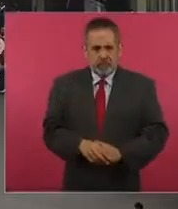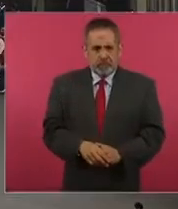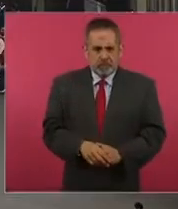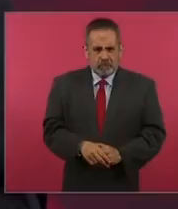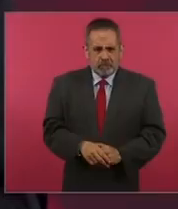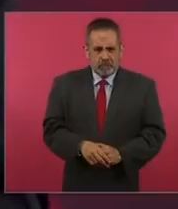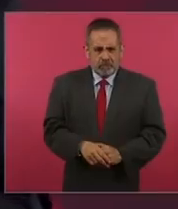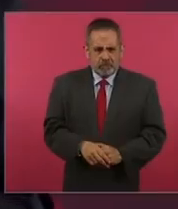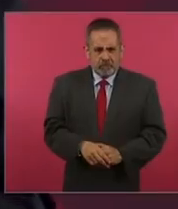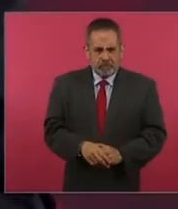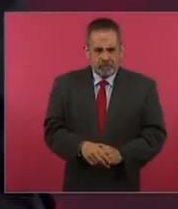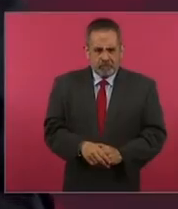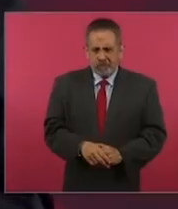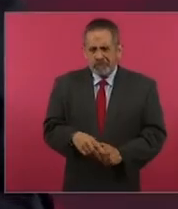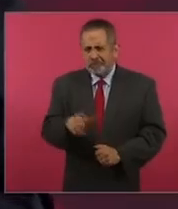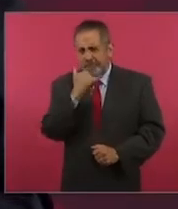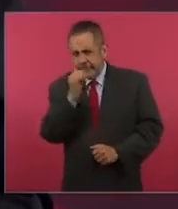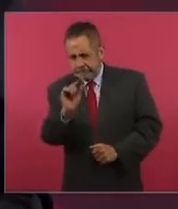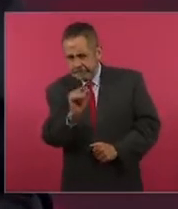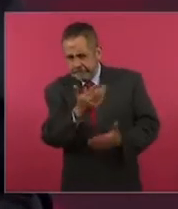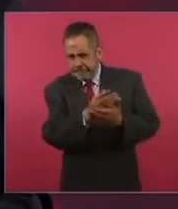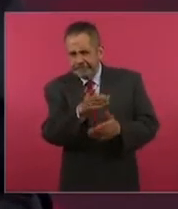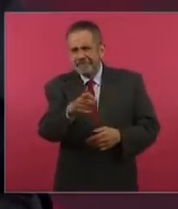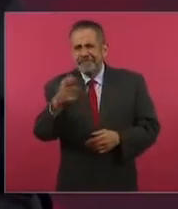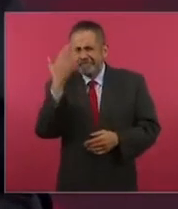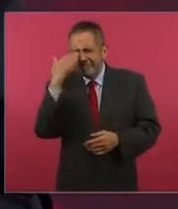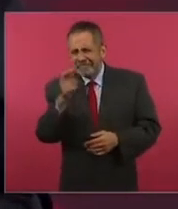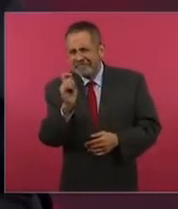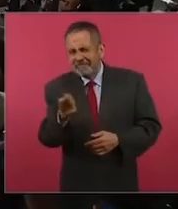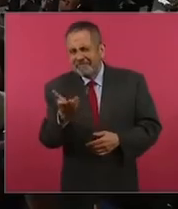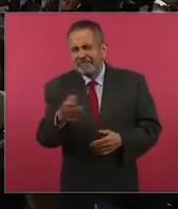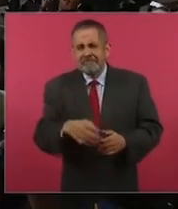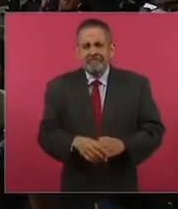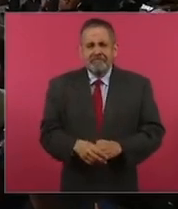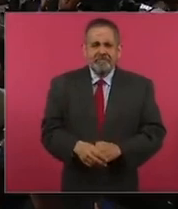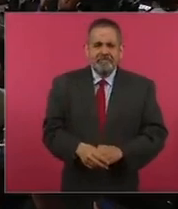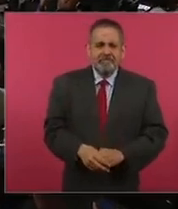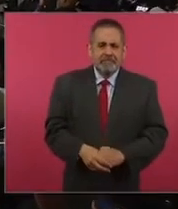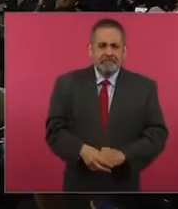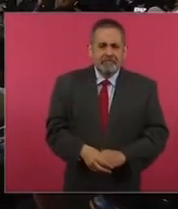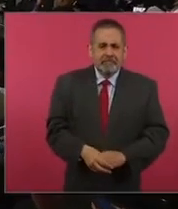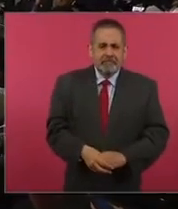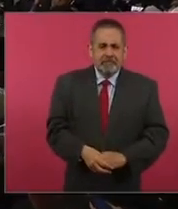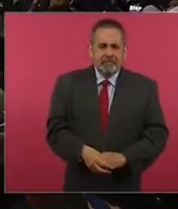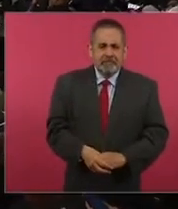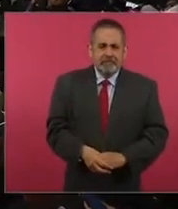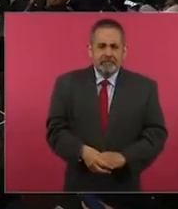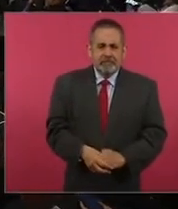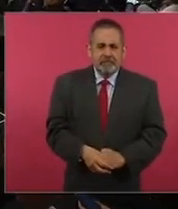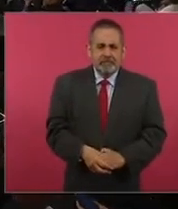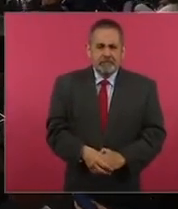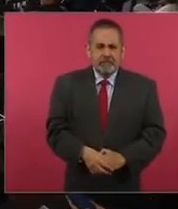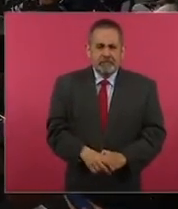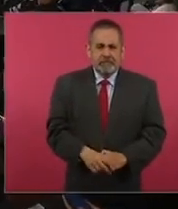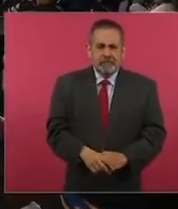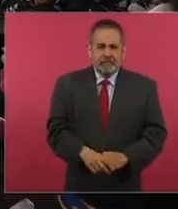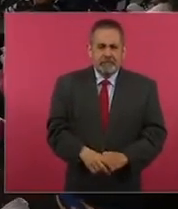Nada más para saber, porque. García Cabeza de Vaca va a coordinar el tema de seguridad para el frente opositor.